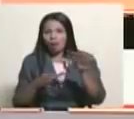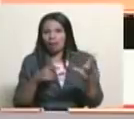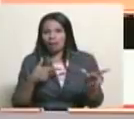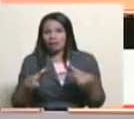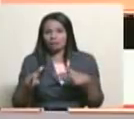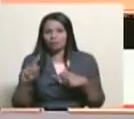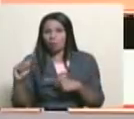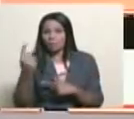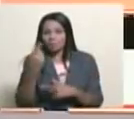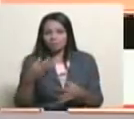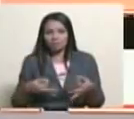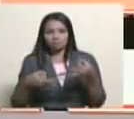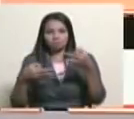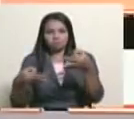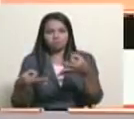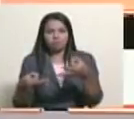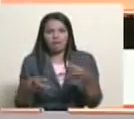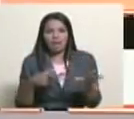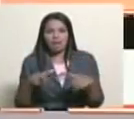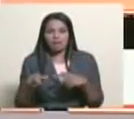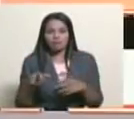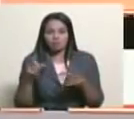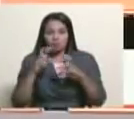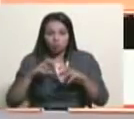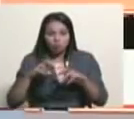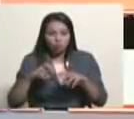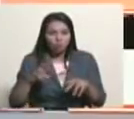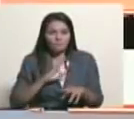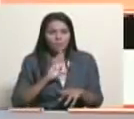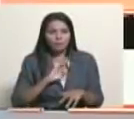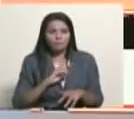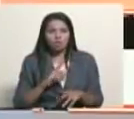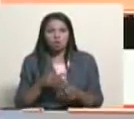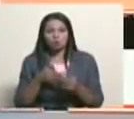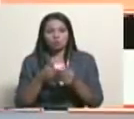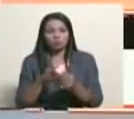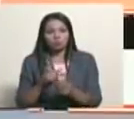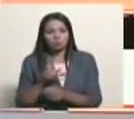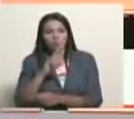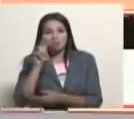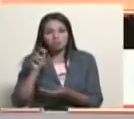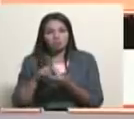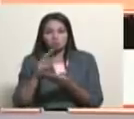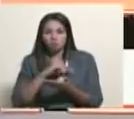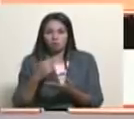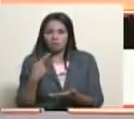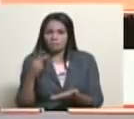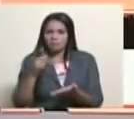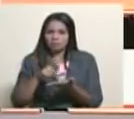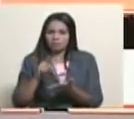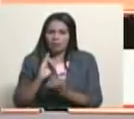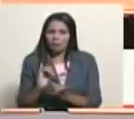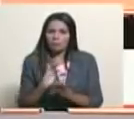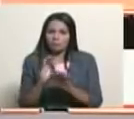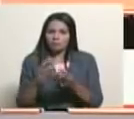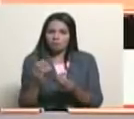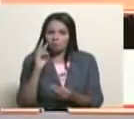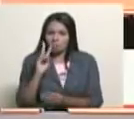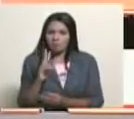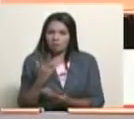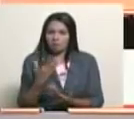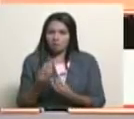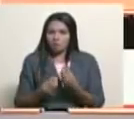primer documento que está siendo revisado por la Dirección Nacional, y yo le dije que quería participar